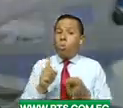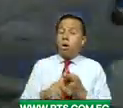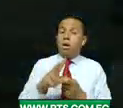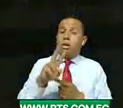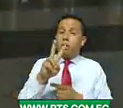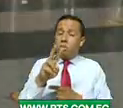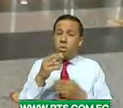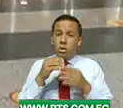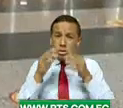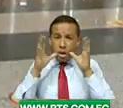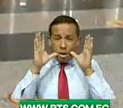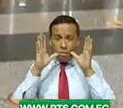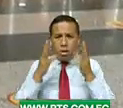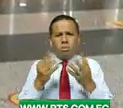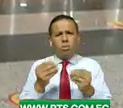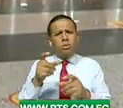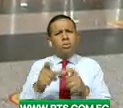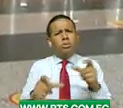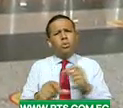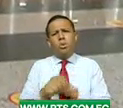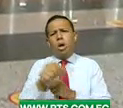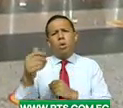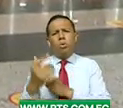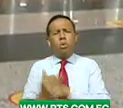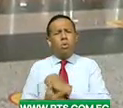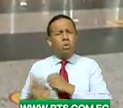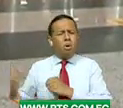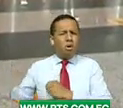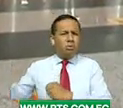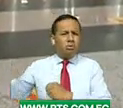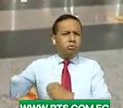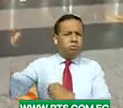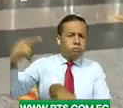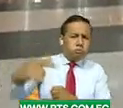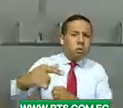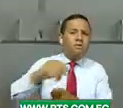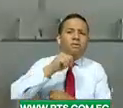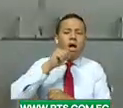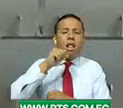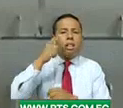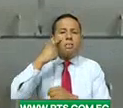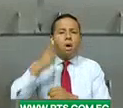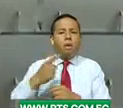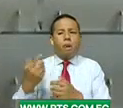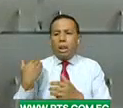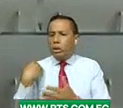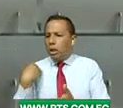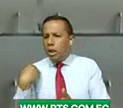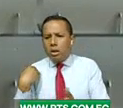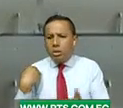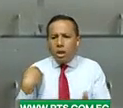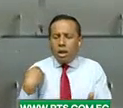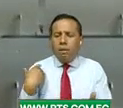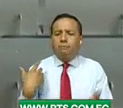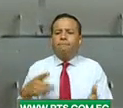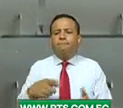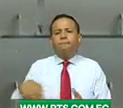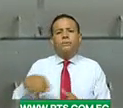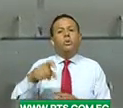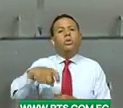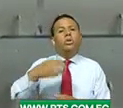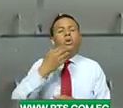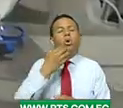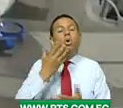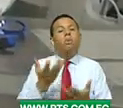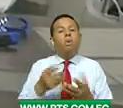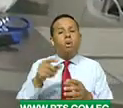diciembre llegarían pasajeros que no alcanzarían a realizarse la prueba. Esto consistía en la realización de un hisopado en las